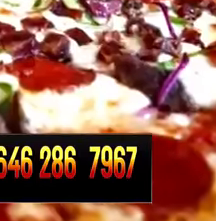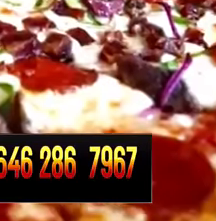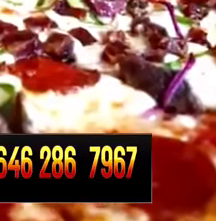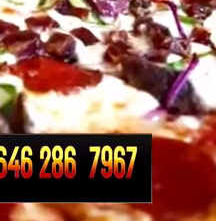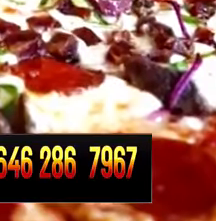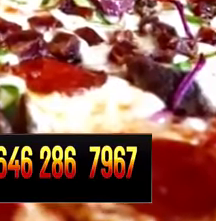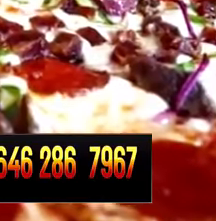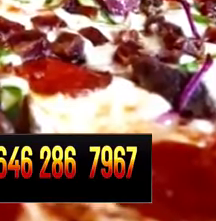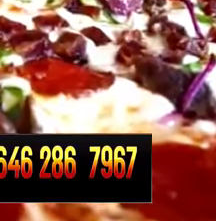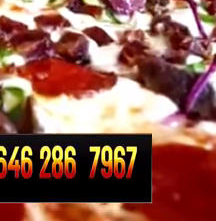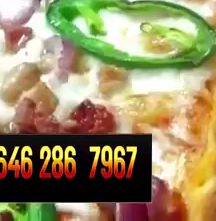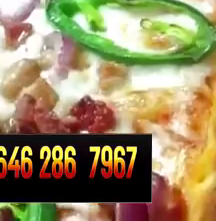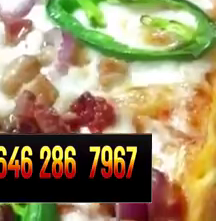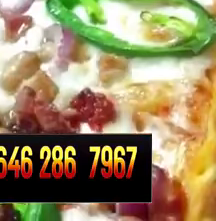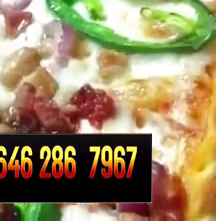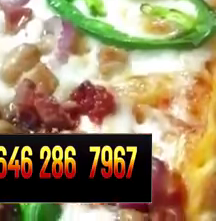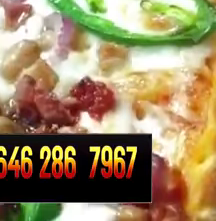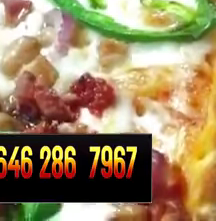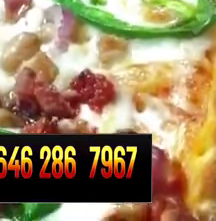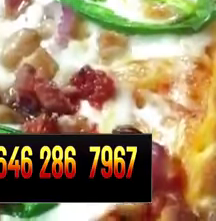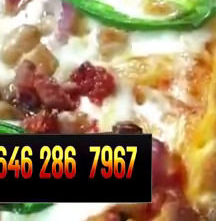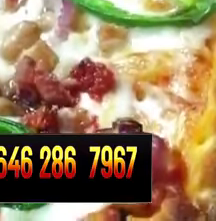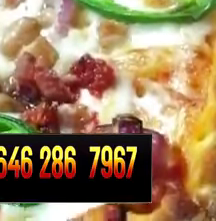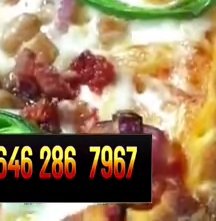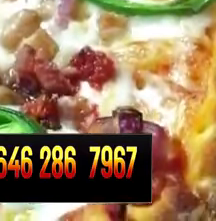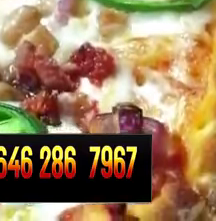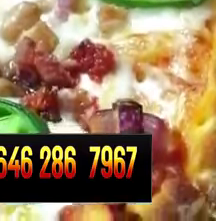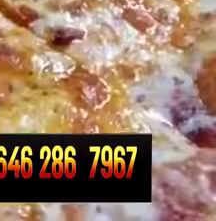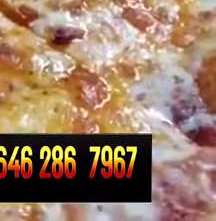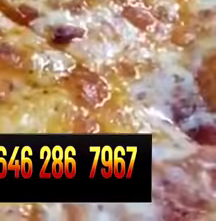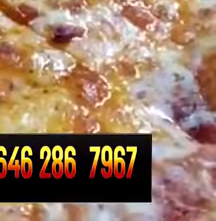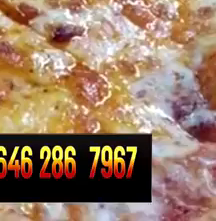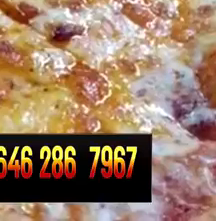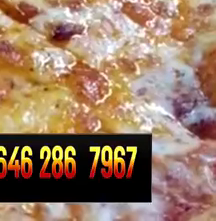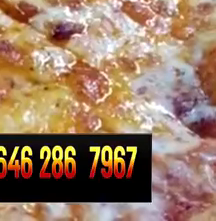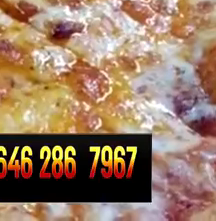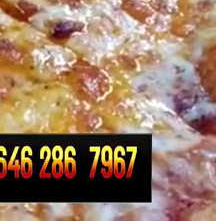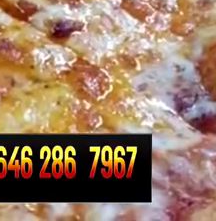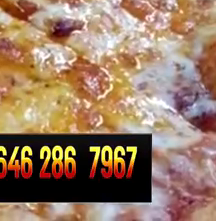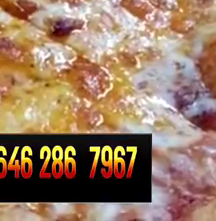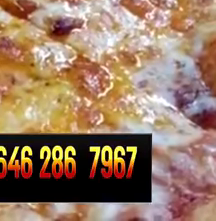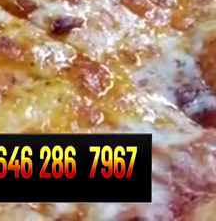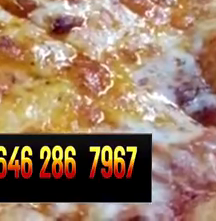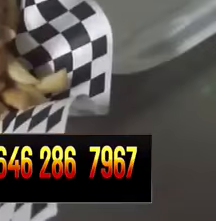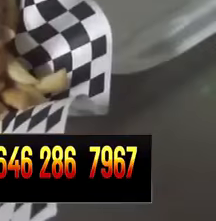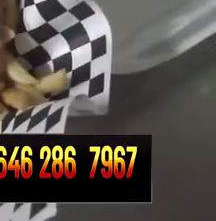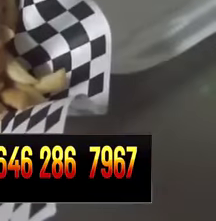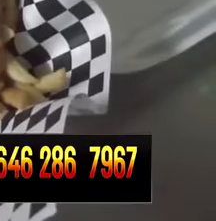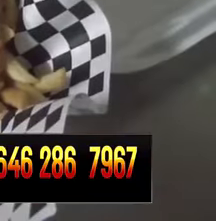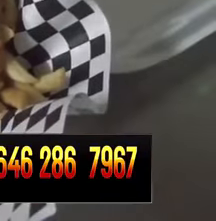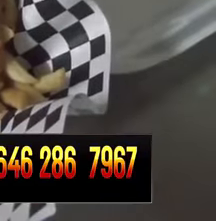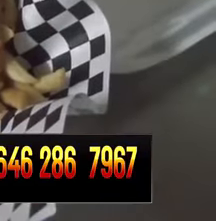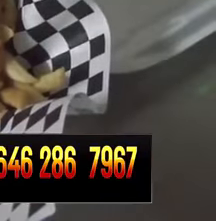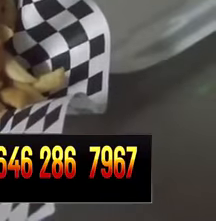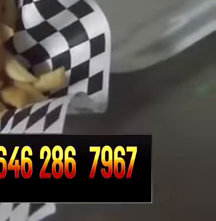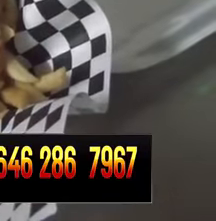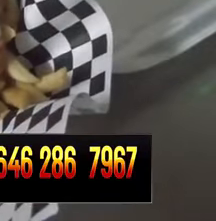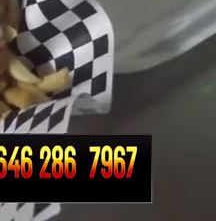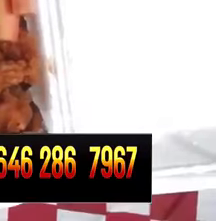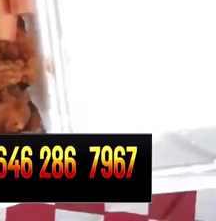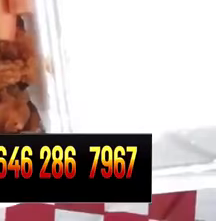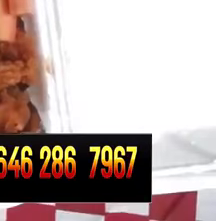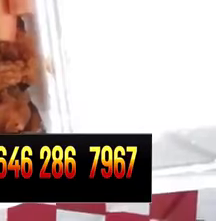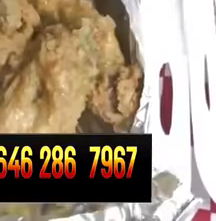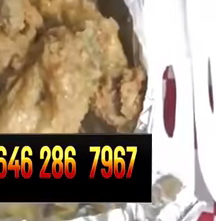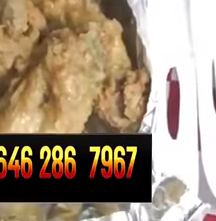pizza tamaño mediana o grande, tradicional o especialidades, se regala una orden de espagueti. En el mes de diciembre, no te pierdas la promoción